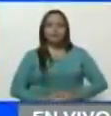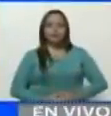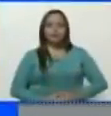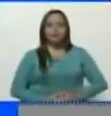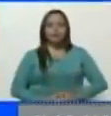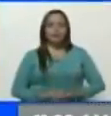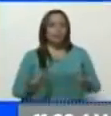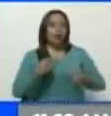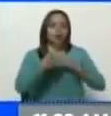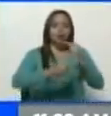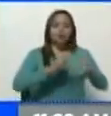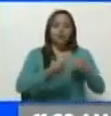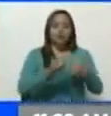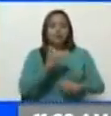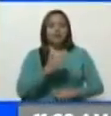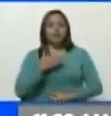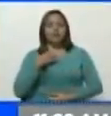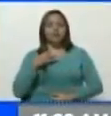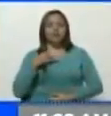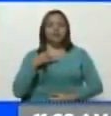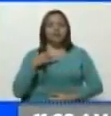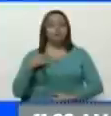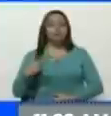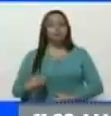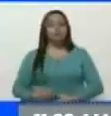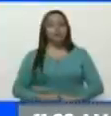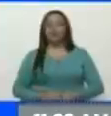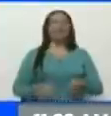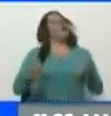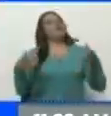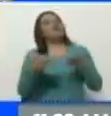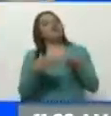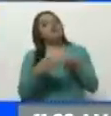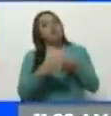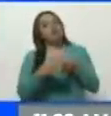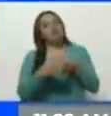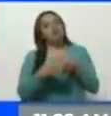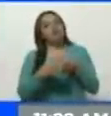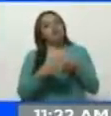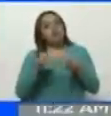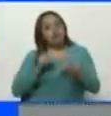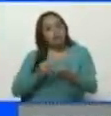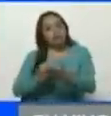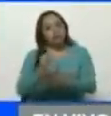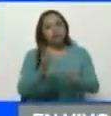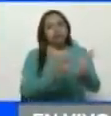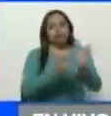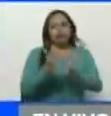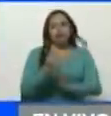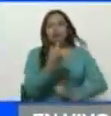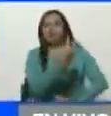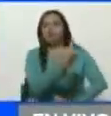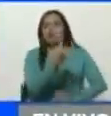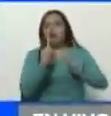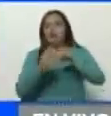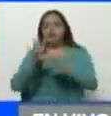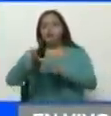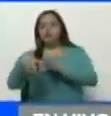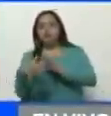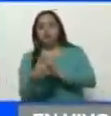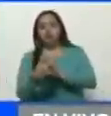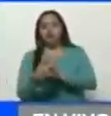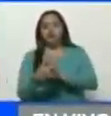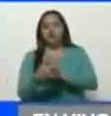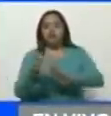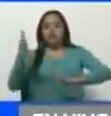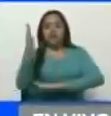que tuvo. La cristiandad era una sola, y por la corrupción del Vaticano aparecieron las